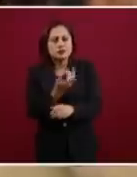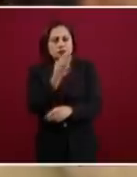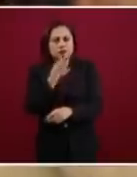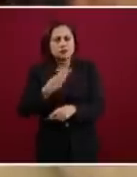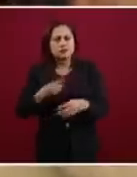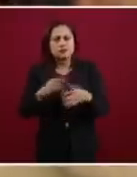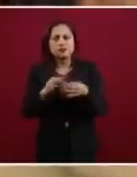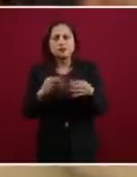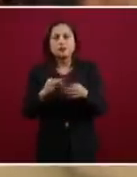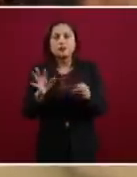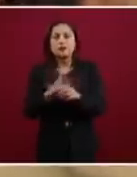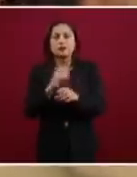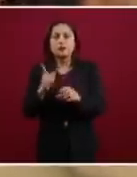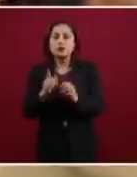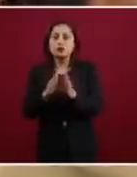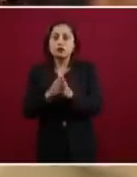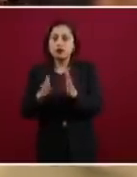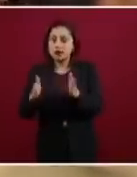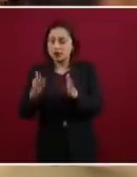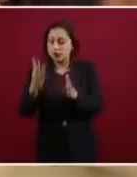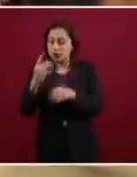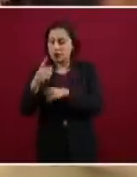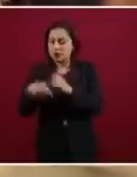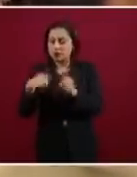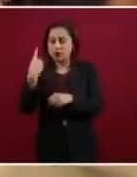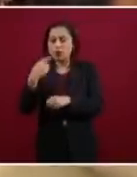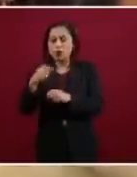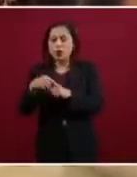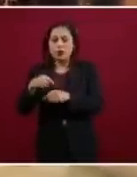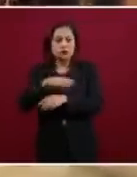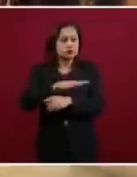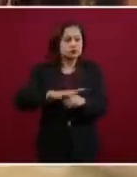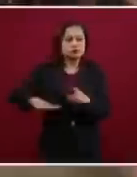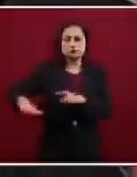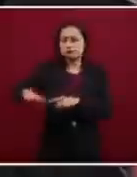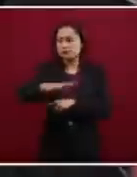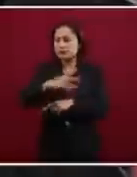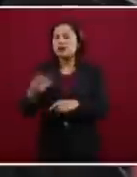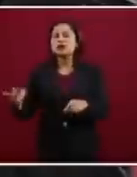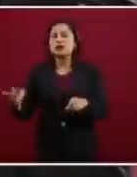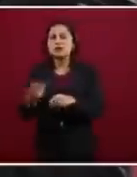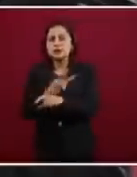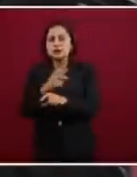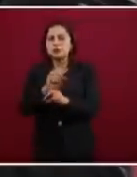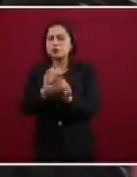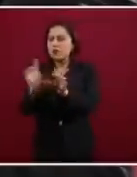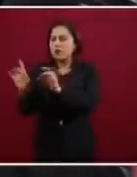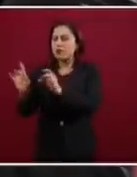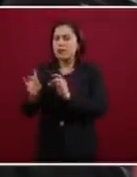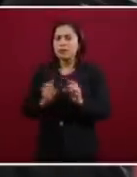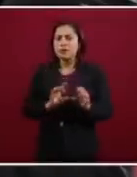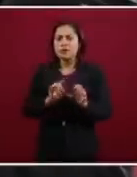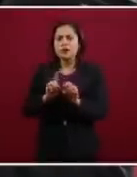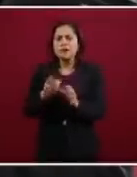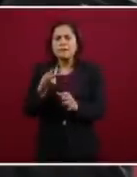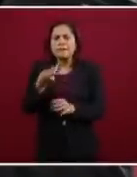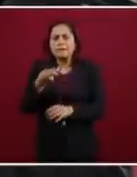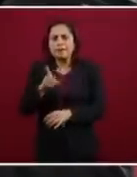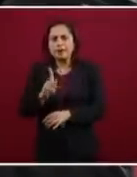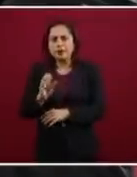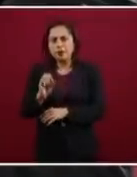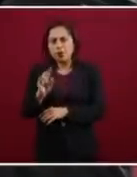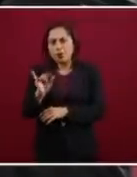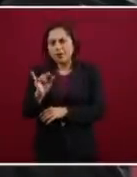los puntos de culiacán no nos dieron detalles de qué pasó con ovidio en esas cuatro horas por favor y finalmente en